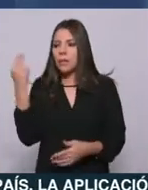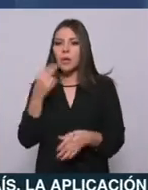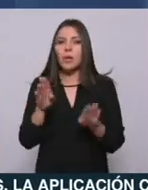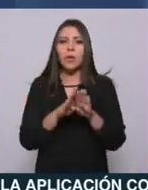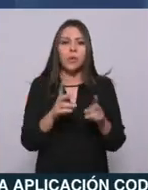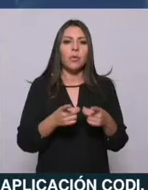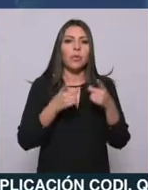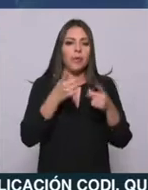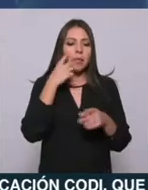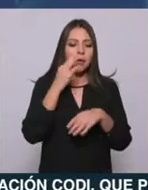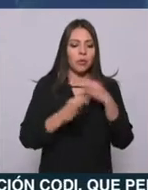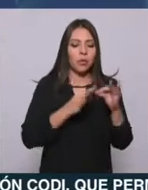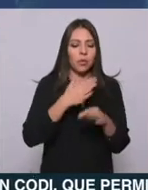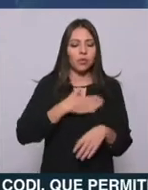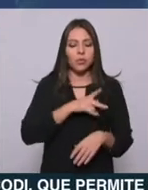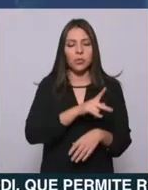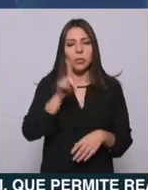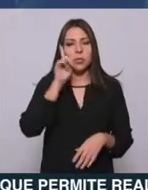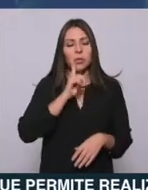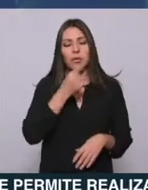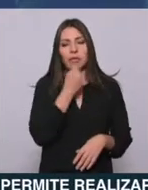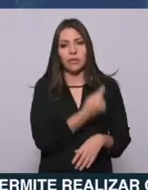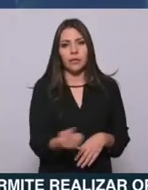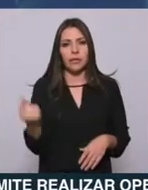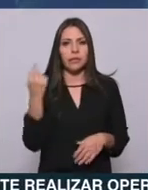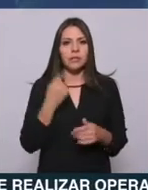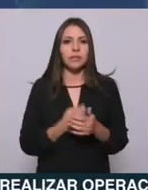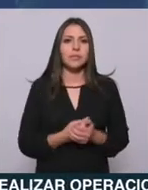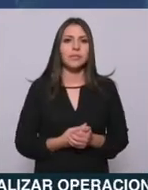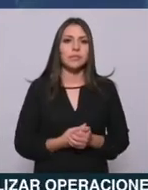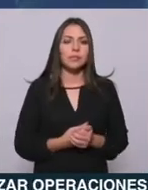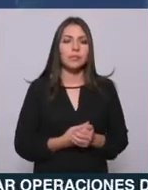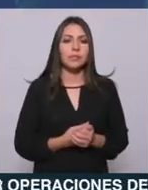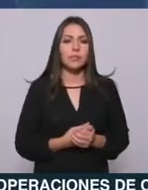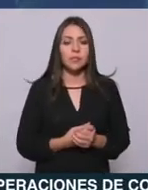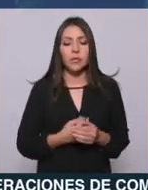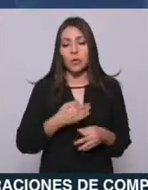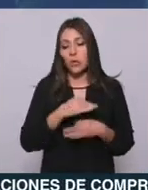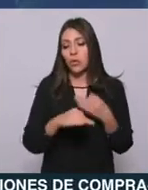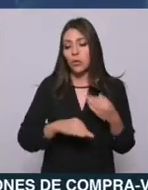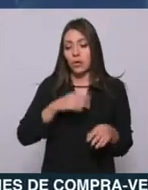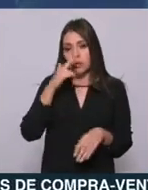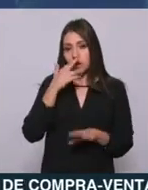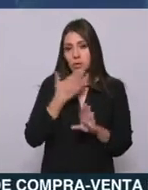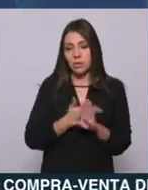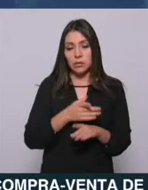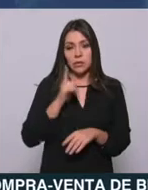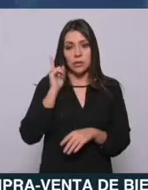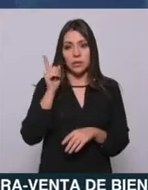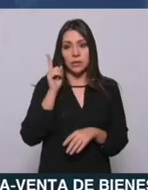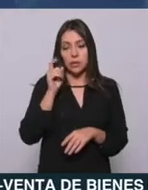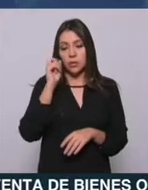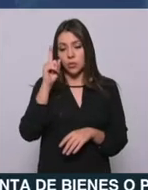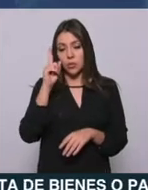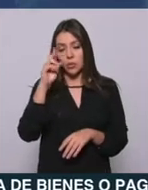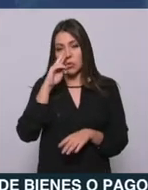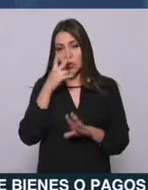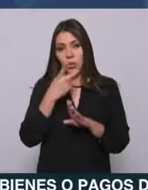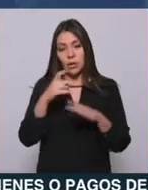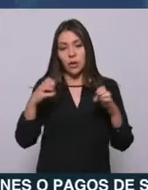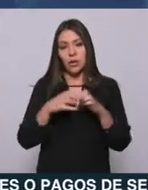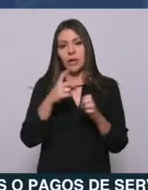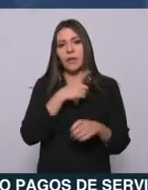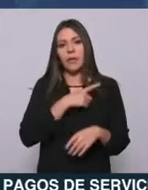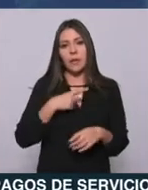procuración de justicia para las mujeres y niñas, ¿no? Entonces, pues no depende todo del mecanismo, tendrá que haber una coordinación y esa es la intención,